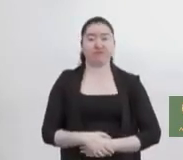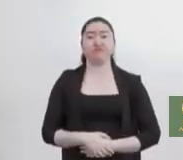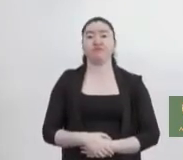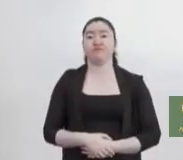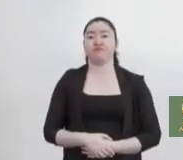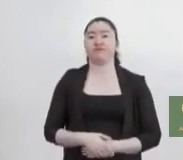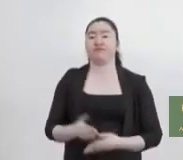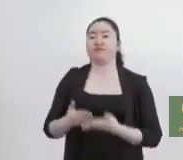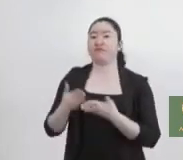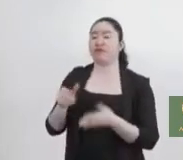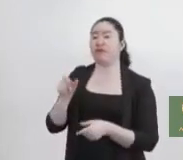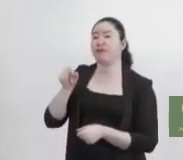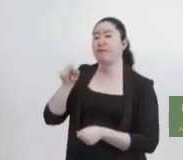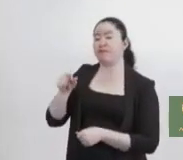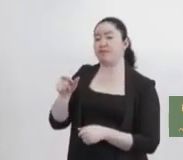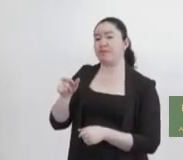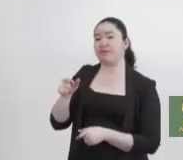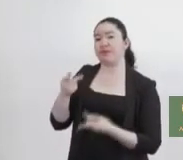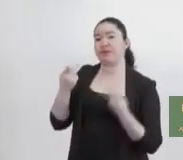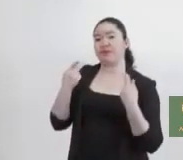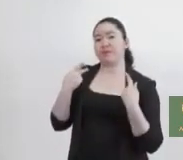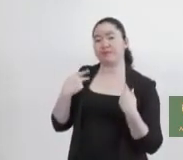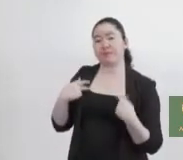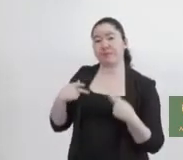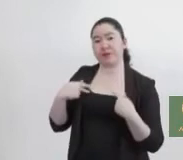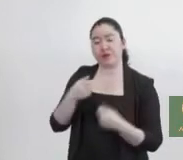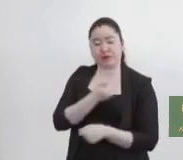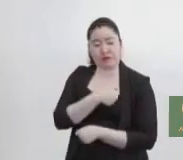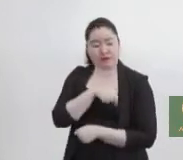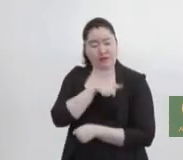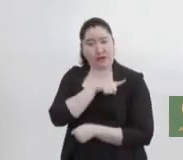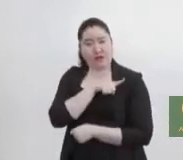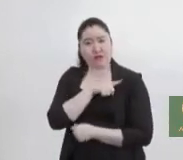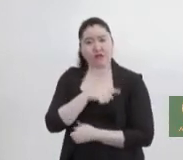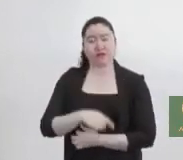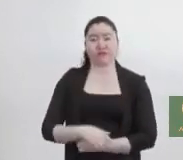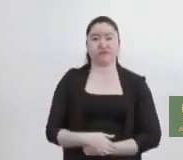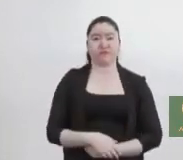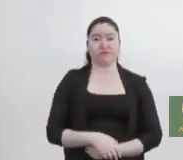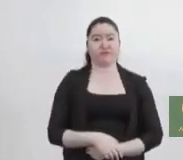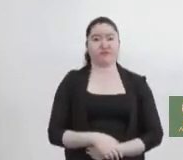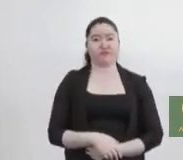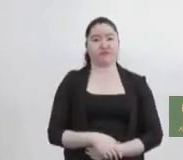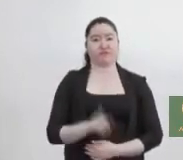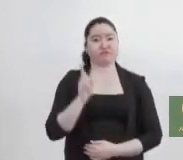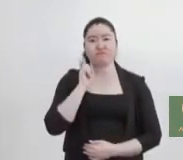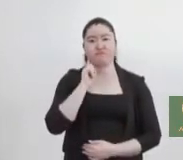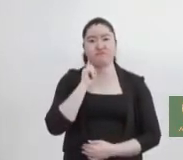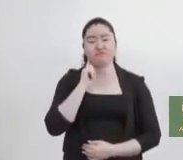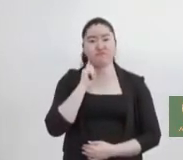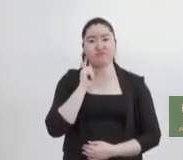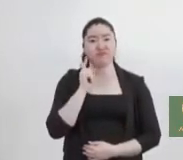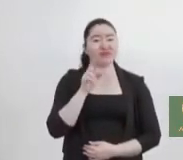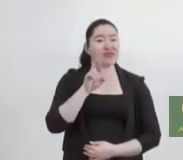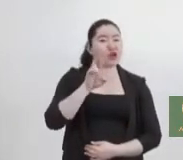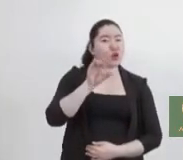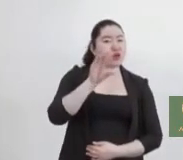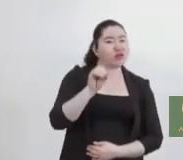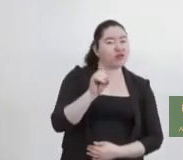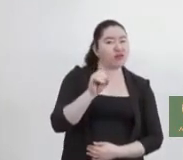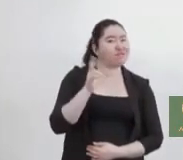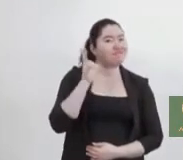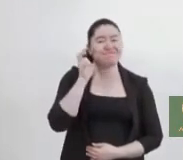sobre el estado físico de las escuelas, doctora, le comentaba que no se te escucha bien, Rocío. No sé